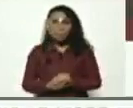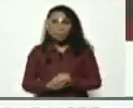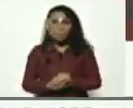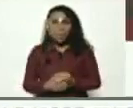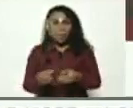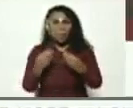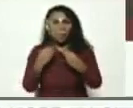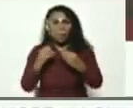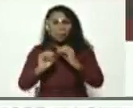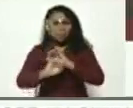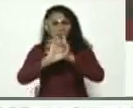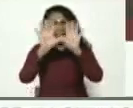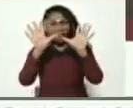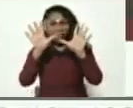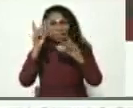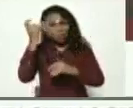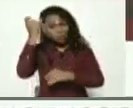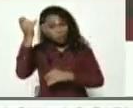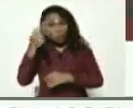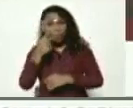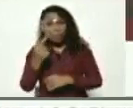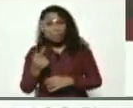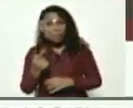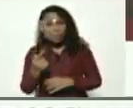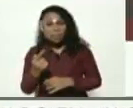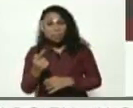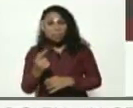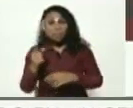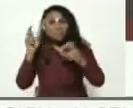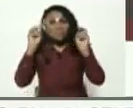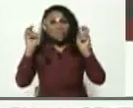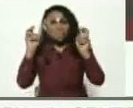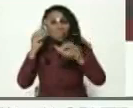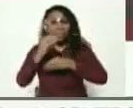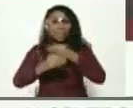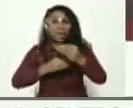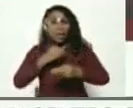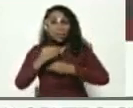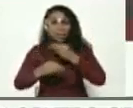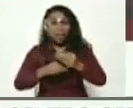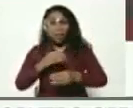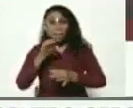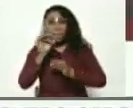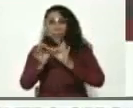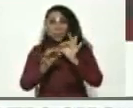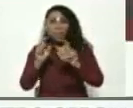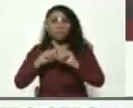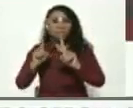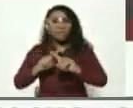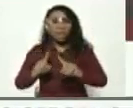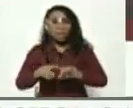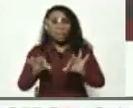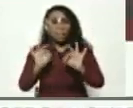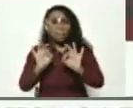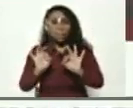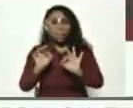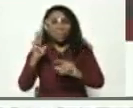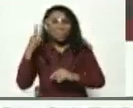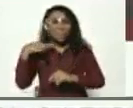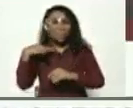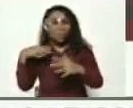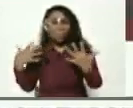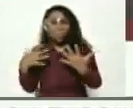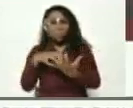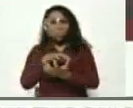Para más clara inteligencia, dice, del asunto, será forzoso explicar las distintas especies de negros mezclados